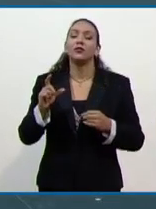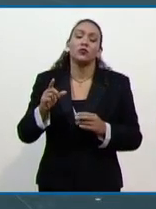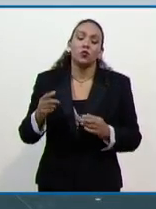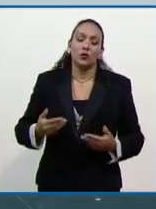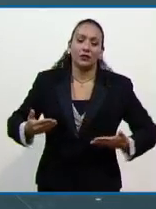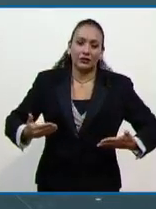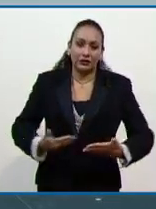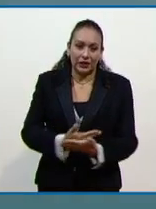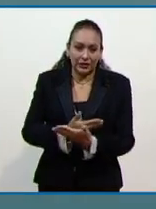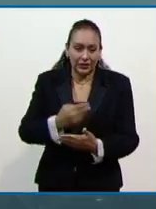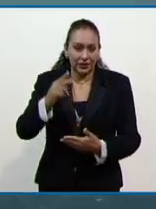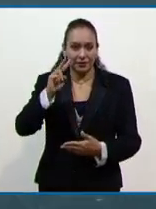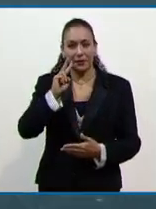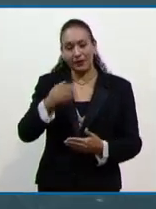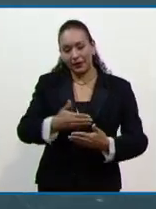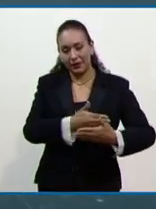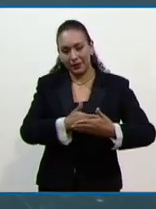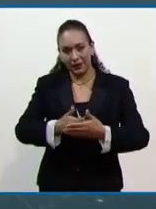muerte natural.